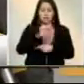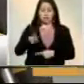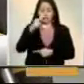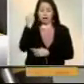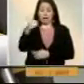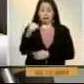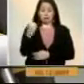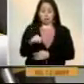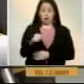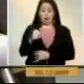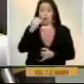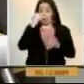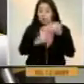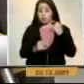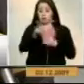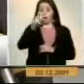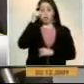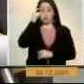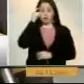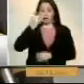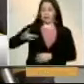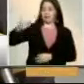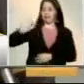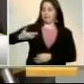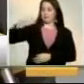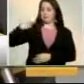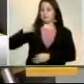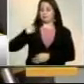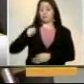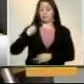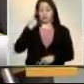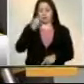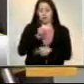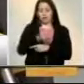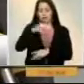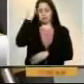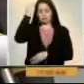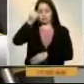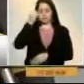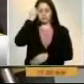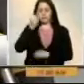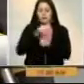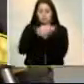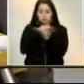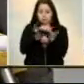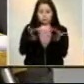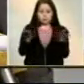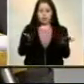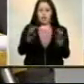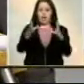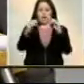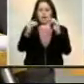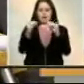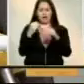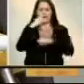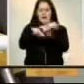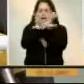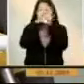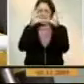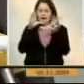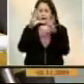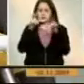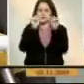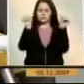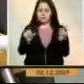nacional durante estos dos últimos días, hemos considerado nuestro deber dirigirnos al público, dirigirnos a los usuarios del sistema bancario, del